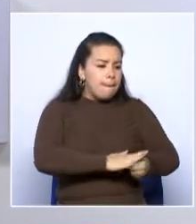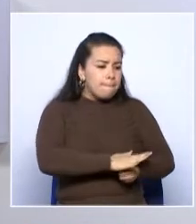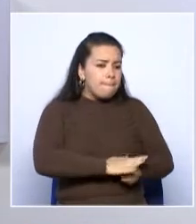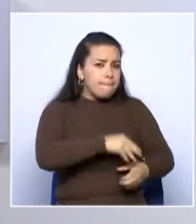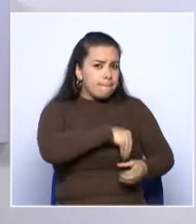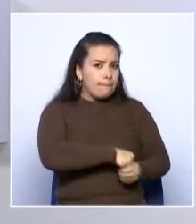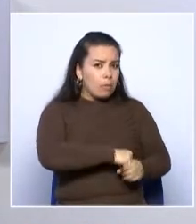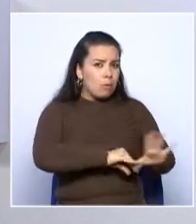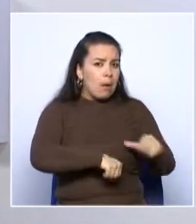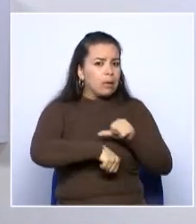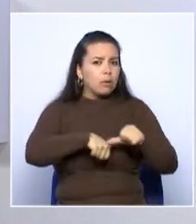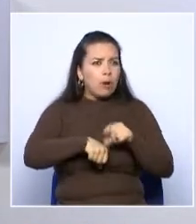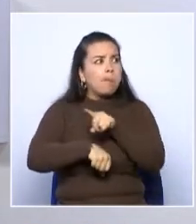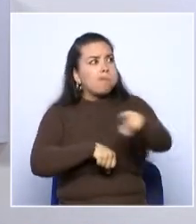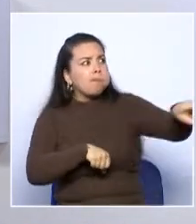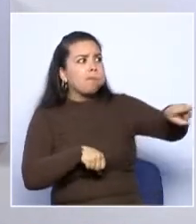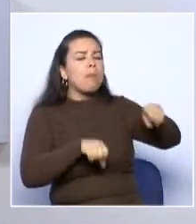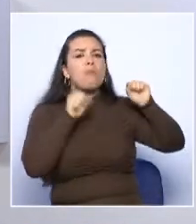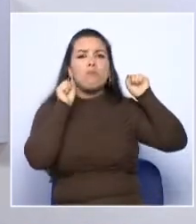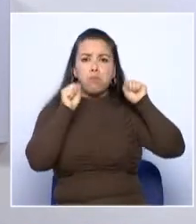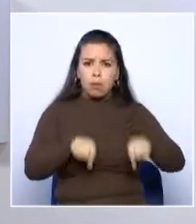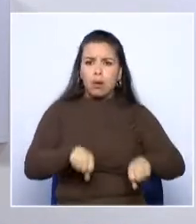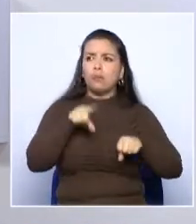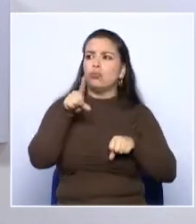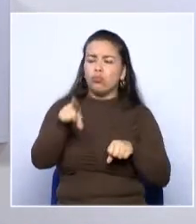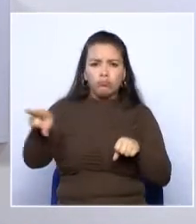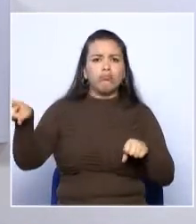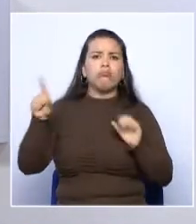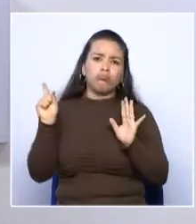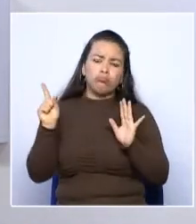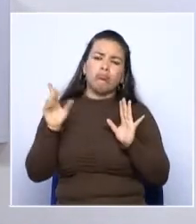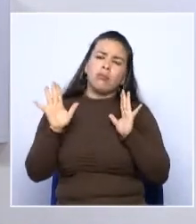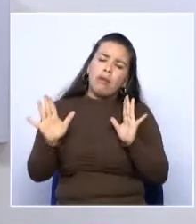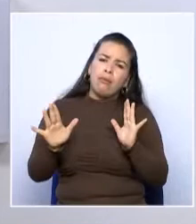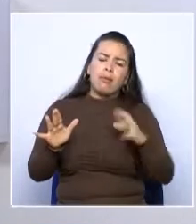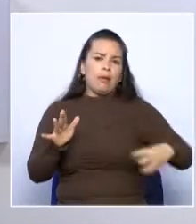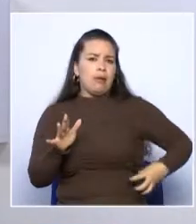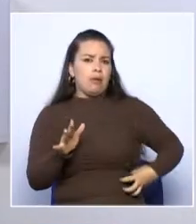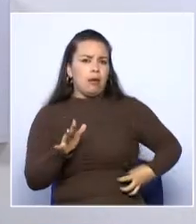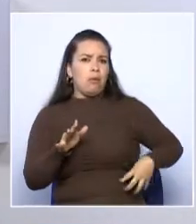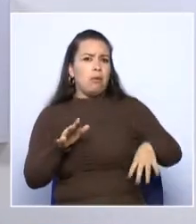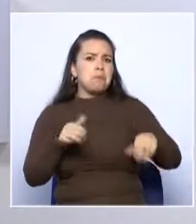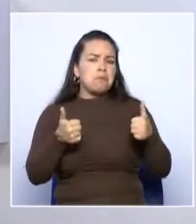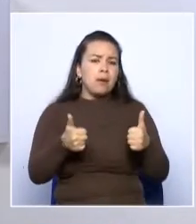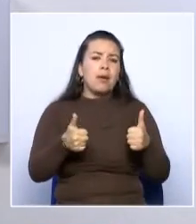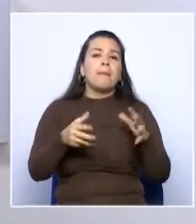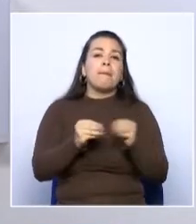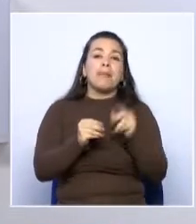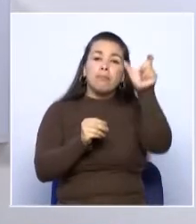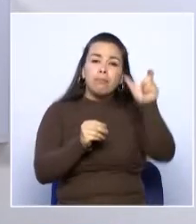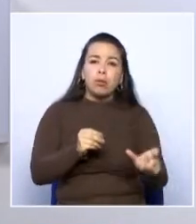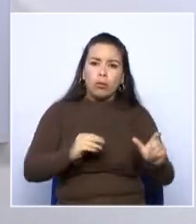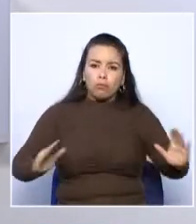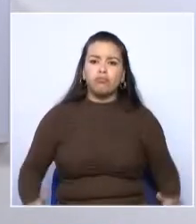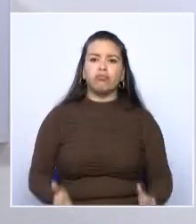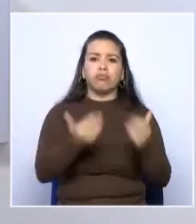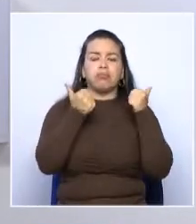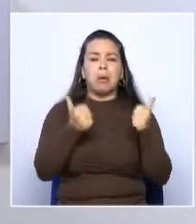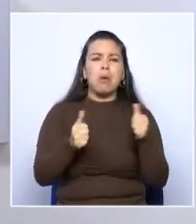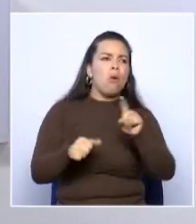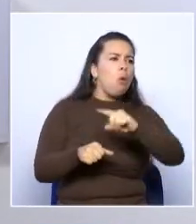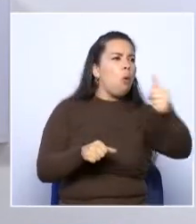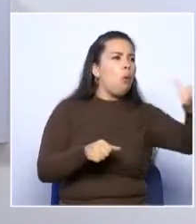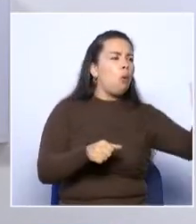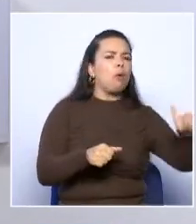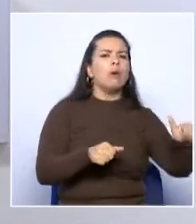hay cirujanos ahora que pueden quitar la mitad del hígado, ¿sí? Y dejar a la persona funcionando con el hígado restante,